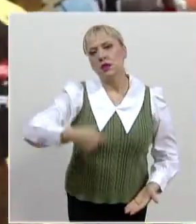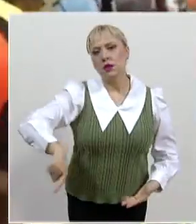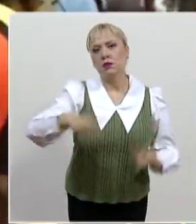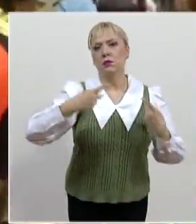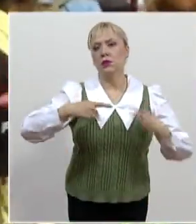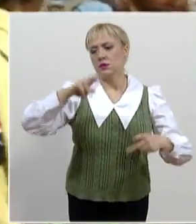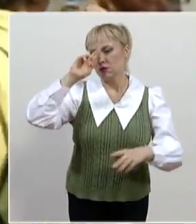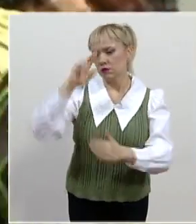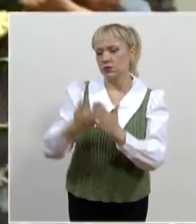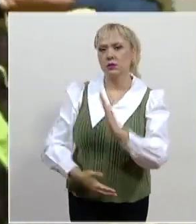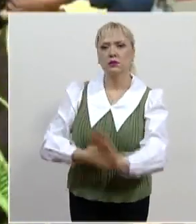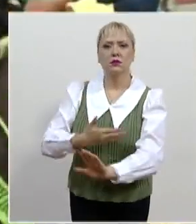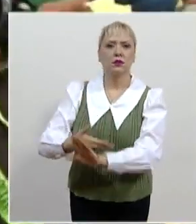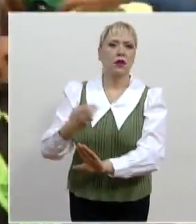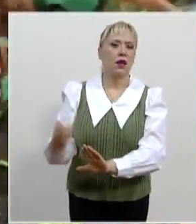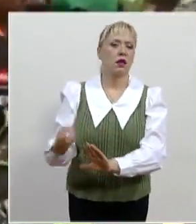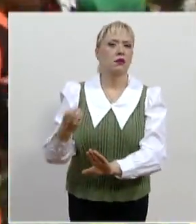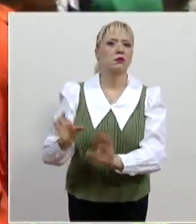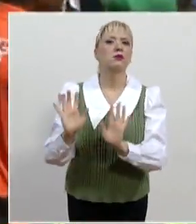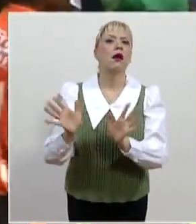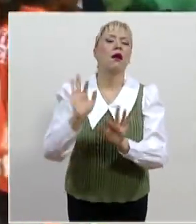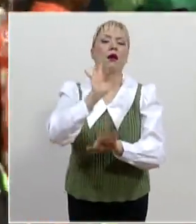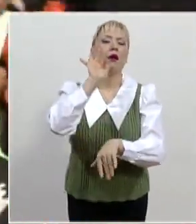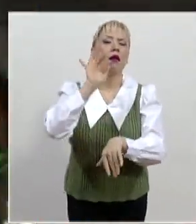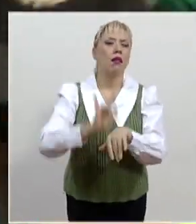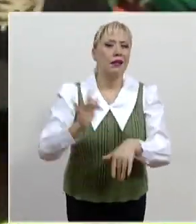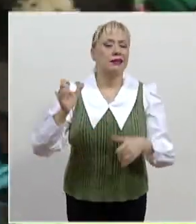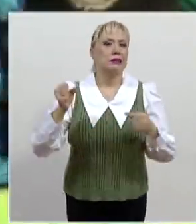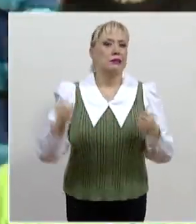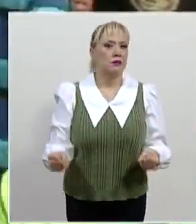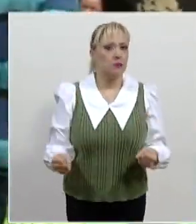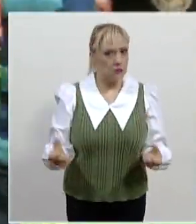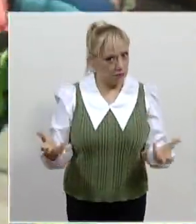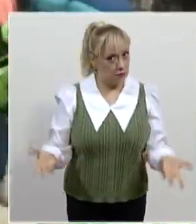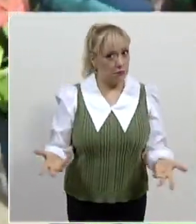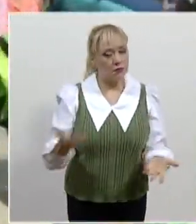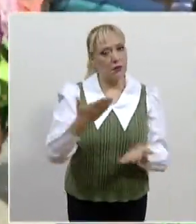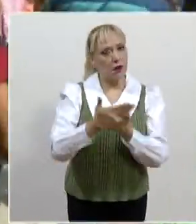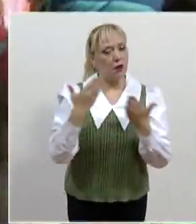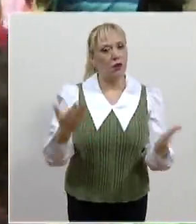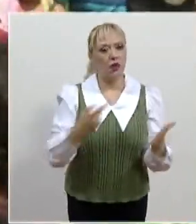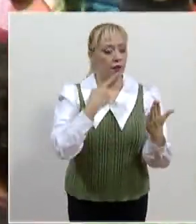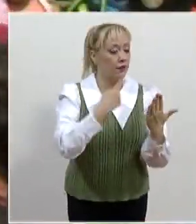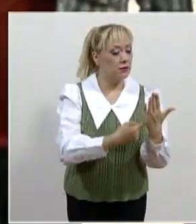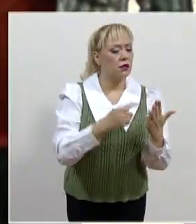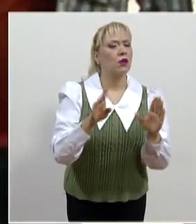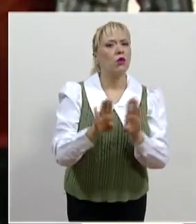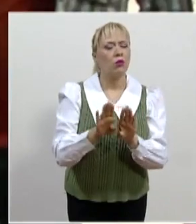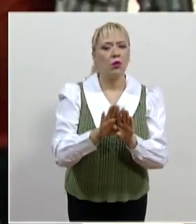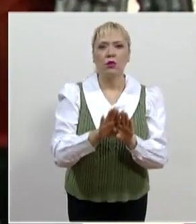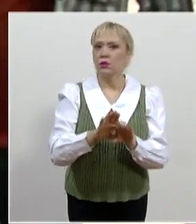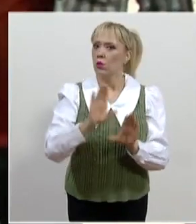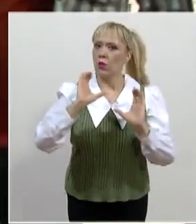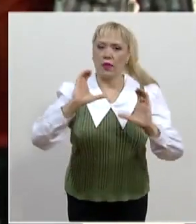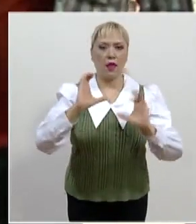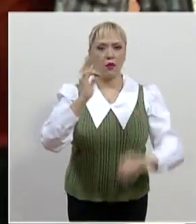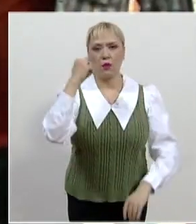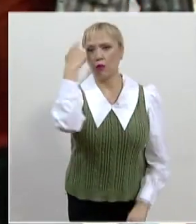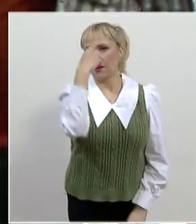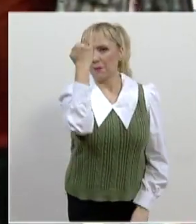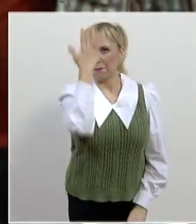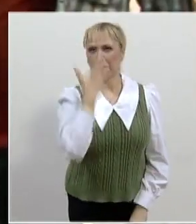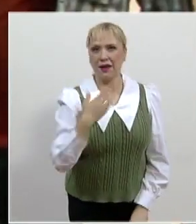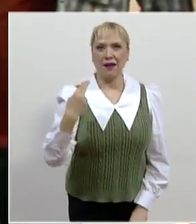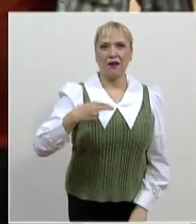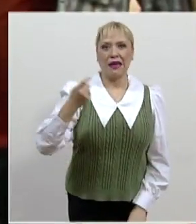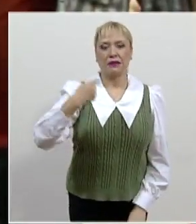víctimas justamente de estos delitos. El protocolo establece como medidas de protección el resguardo de la identidad y protección de la